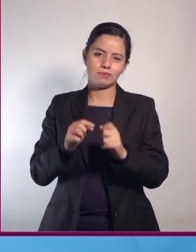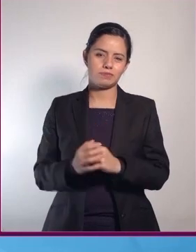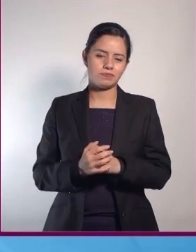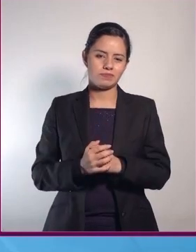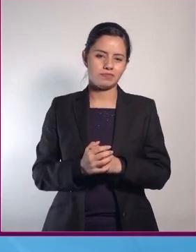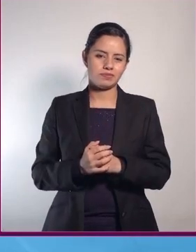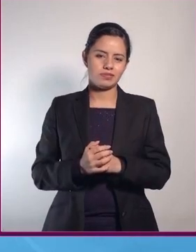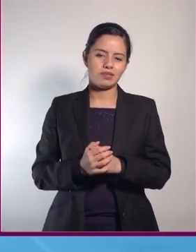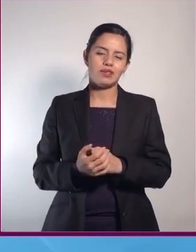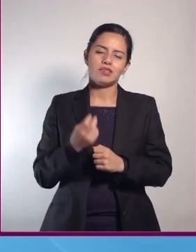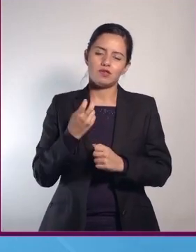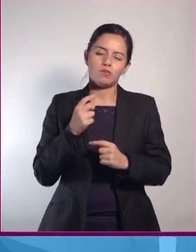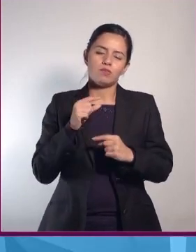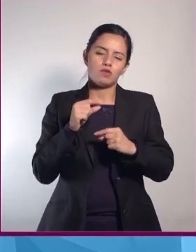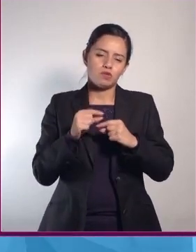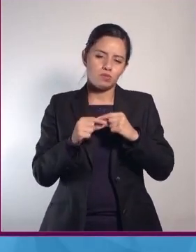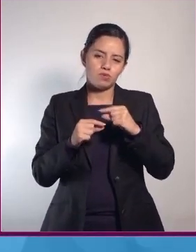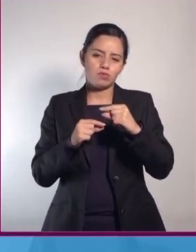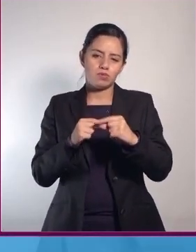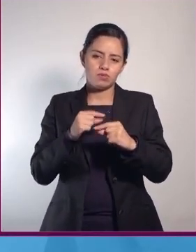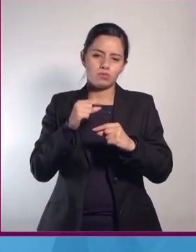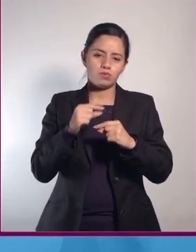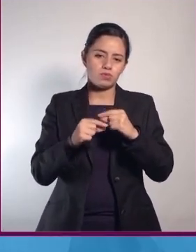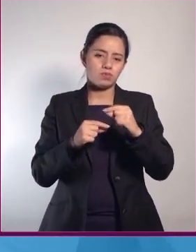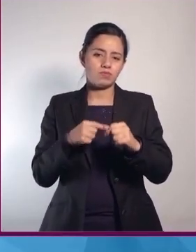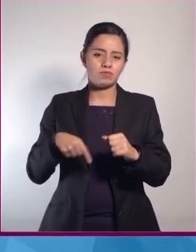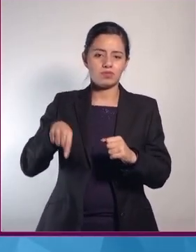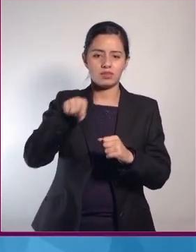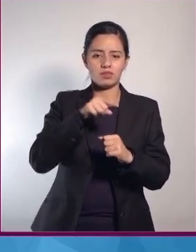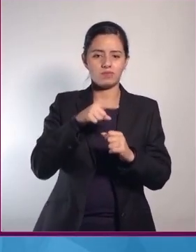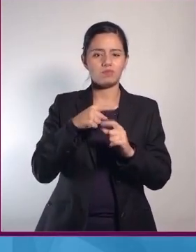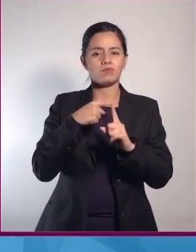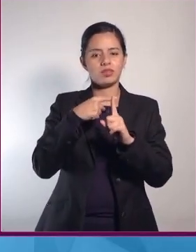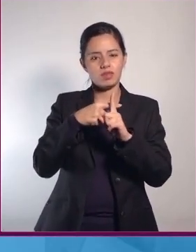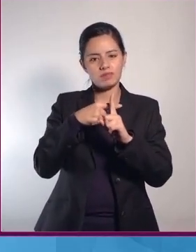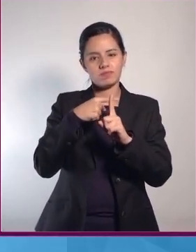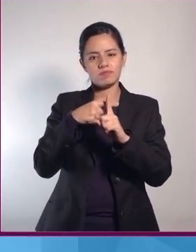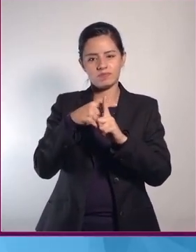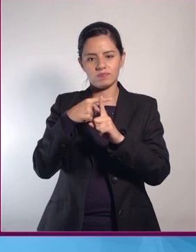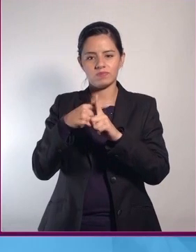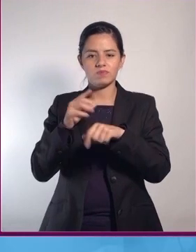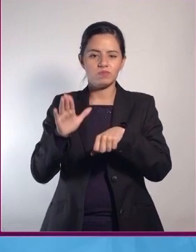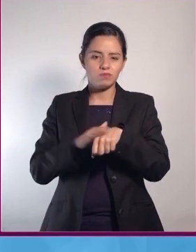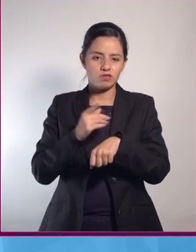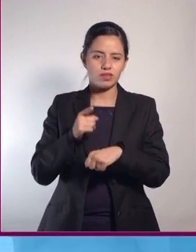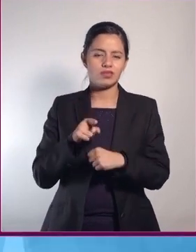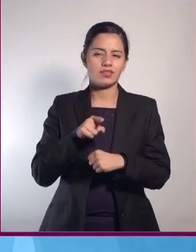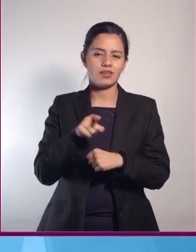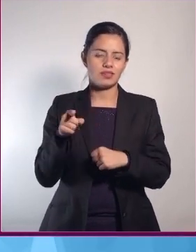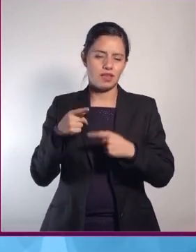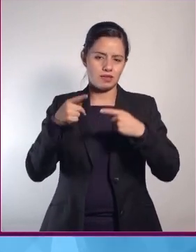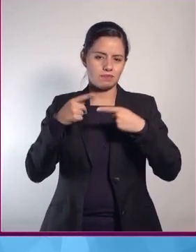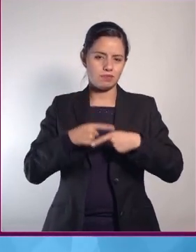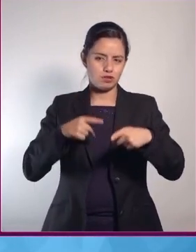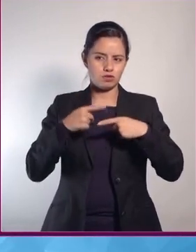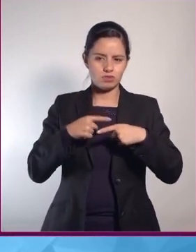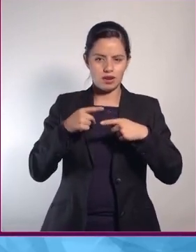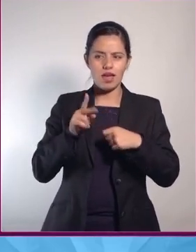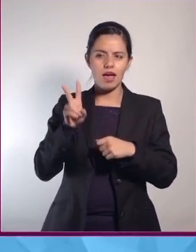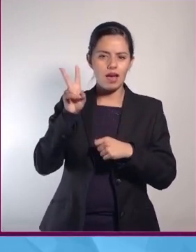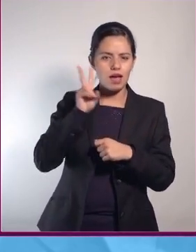Todos han ido saliendo positivos, porque como han ido tomando cada semana las pruebas al